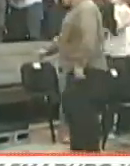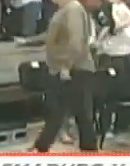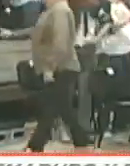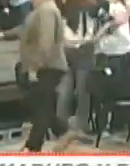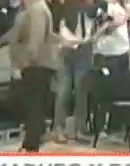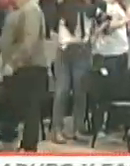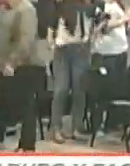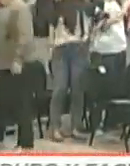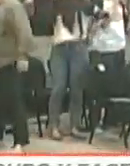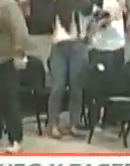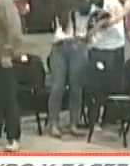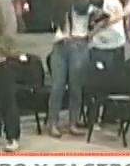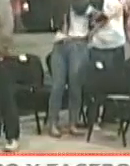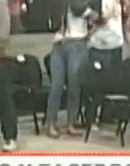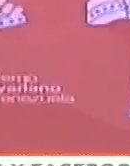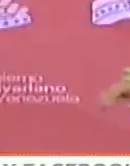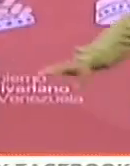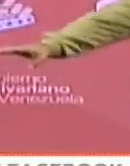¡Que viva la patria!